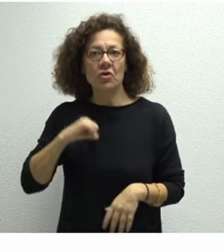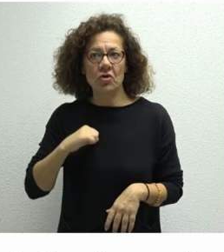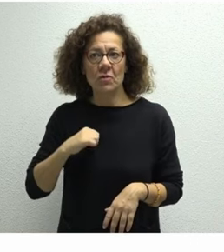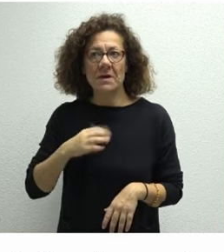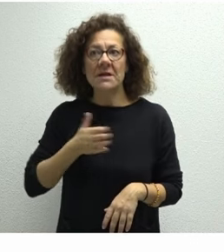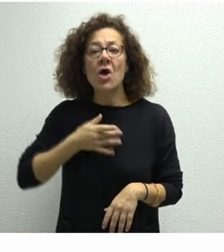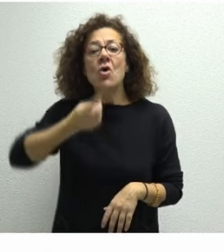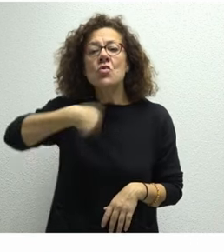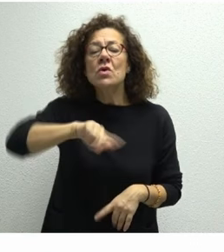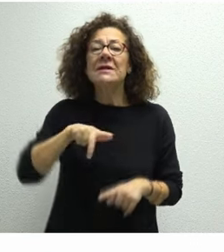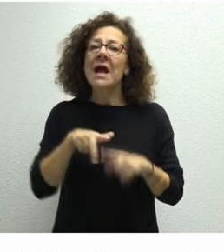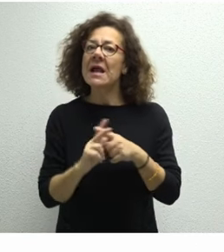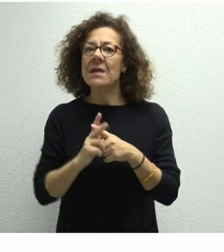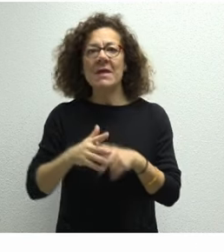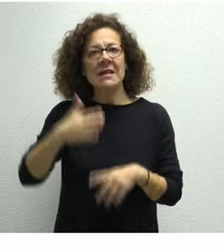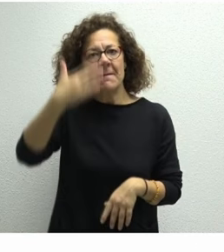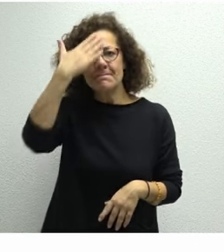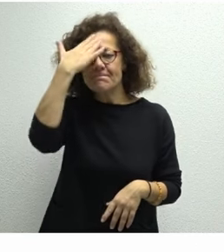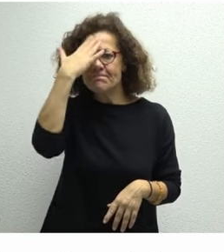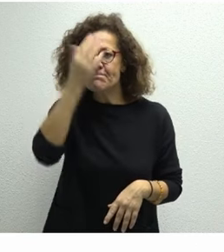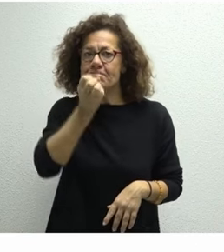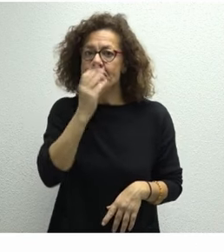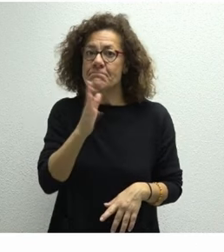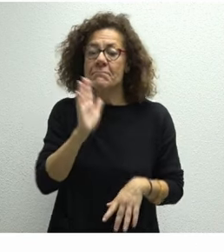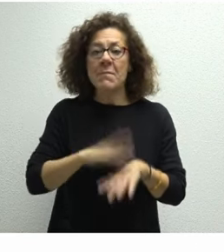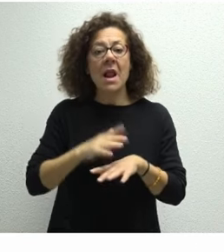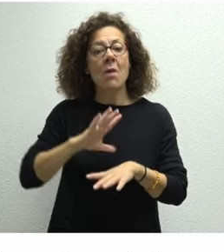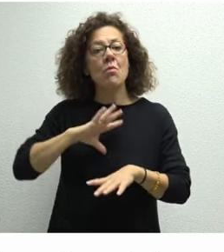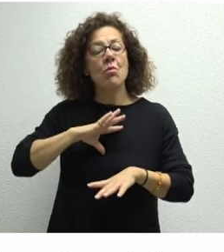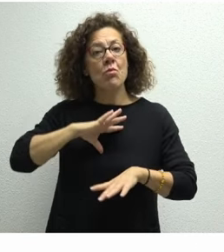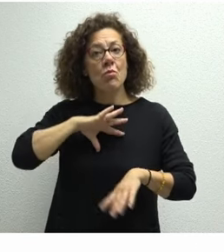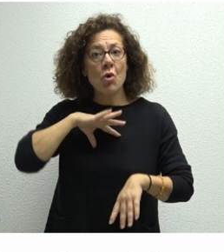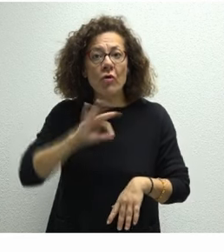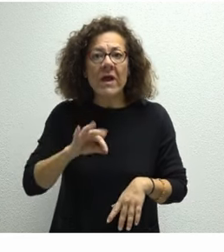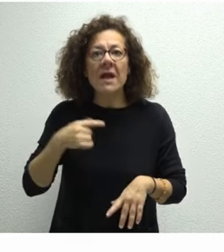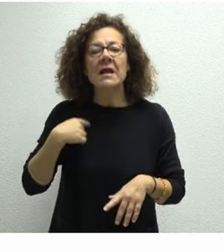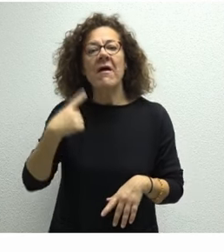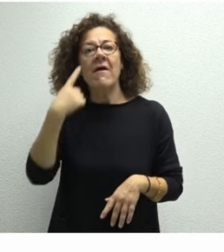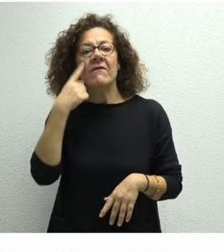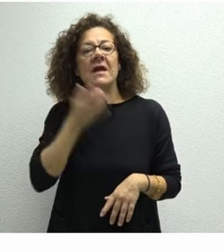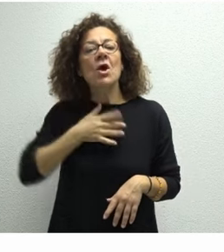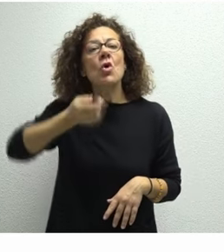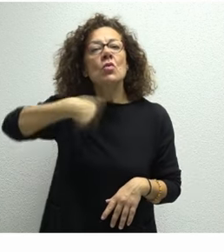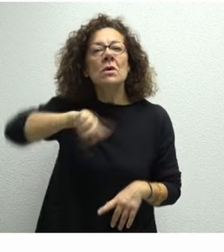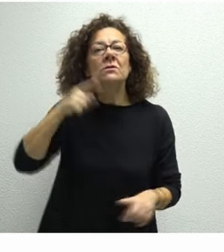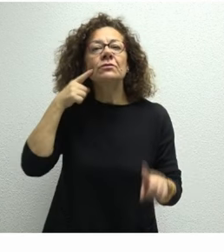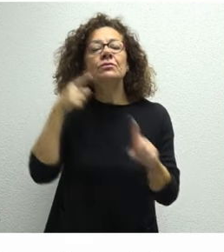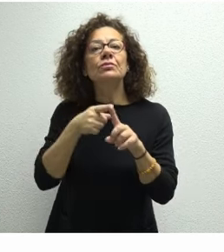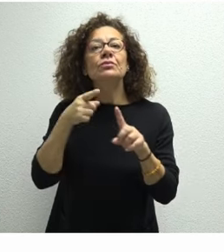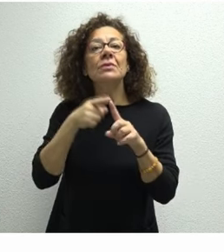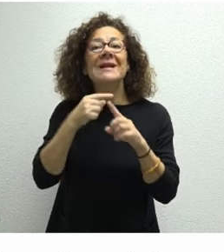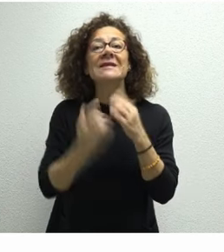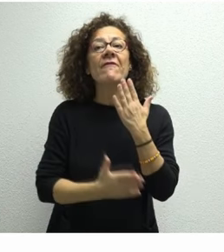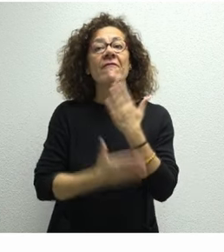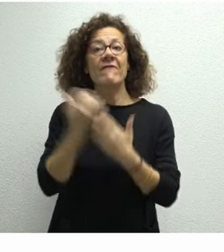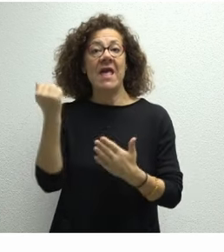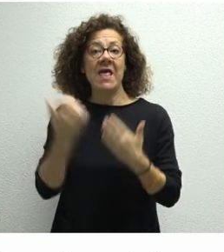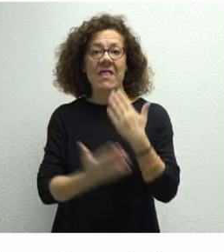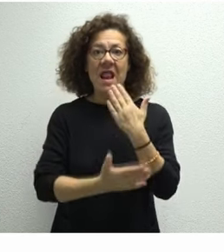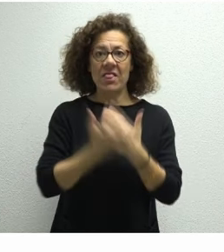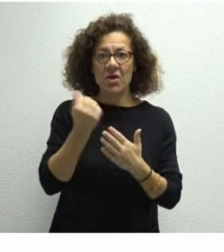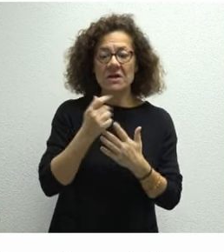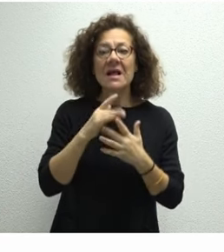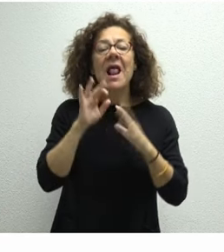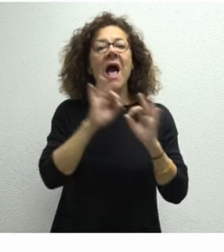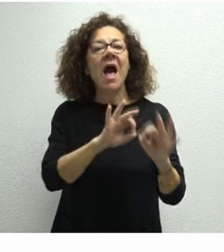nuestra herramienta privilegiada para poder aterrorizar nuestra visión son las federaciones la